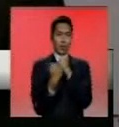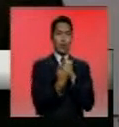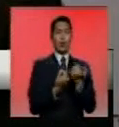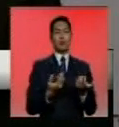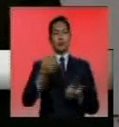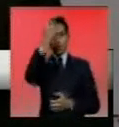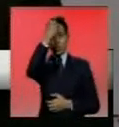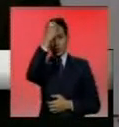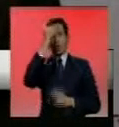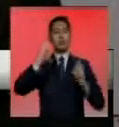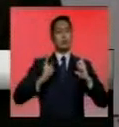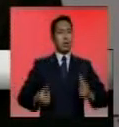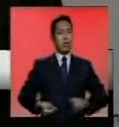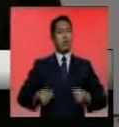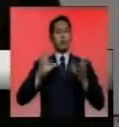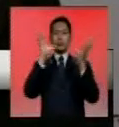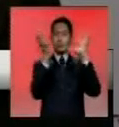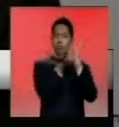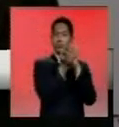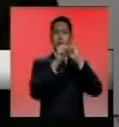y más que nada